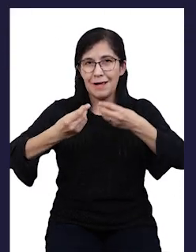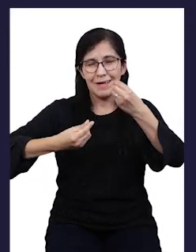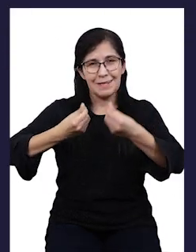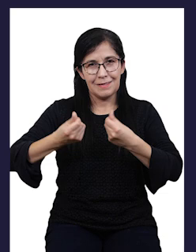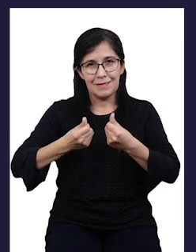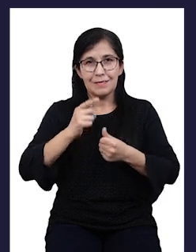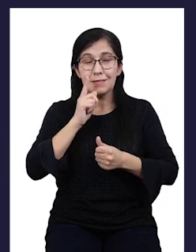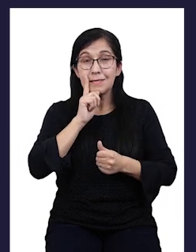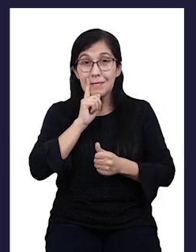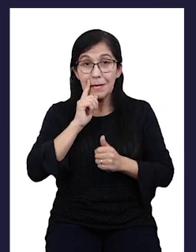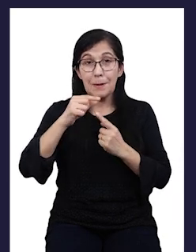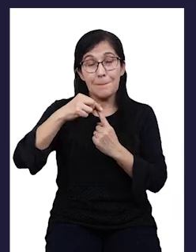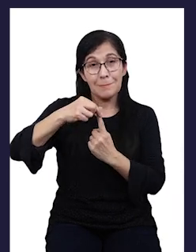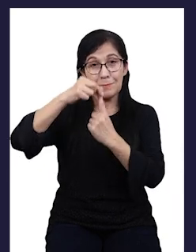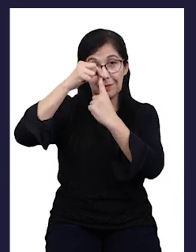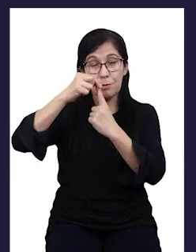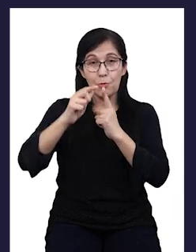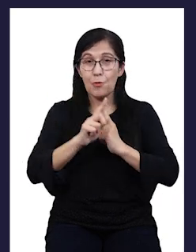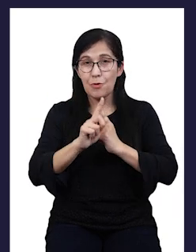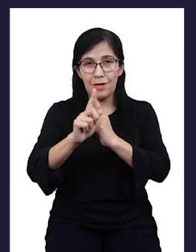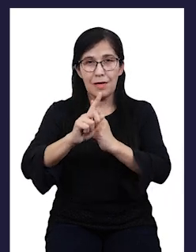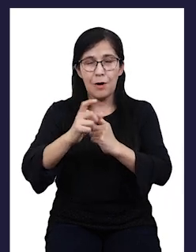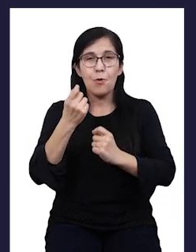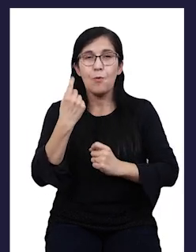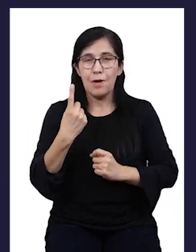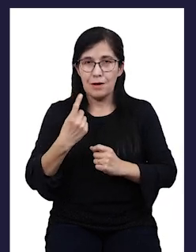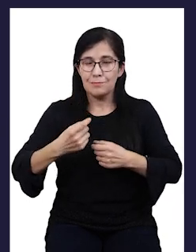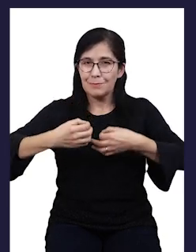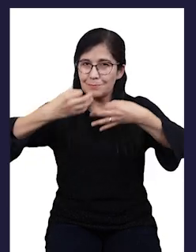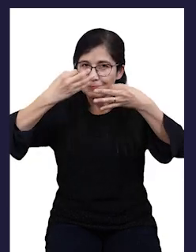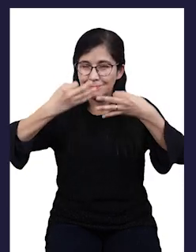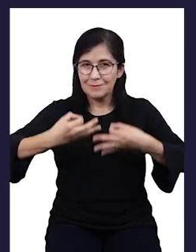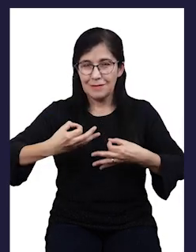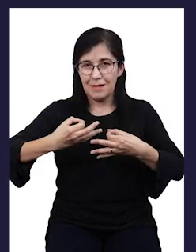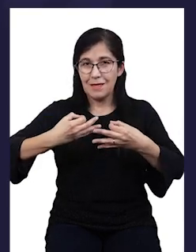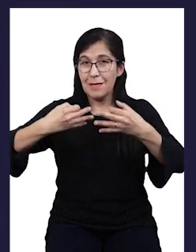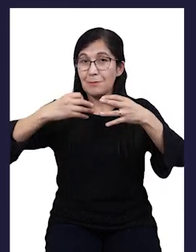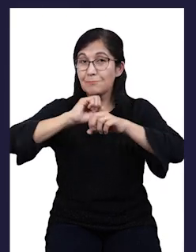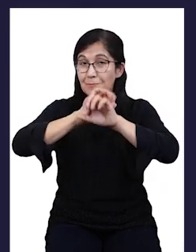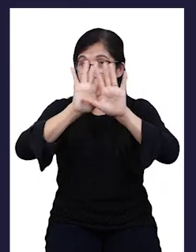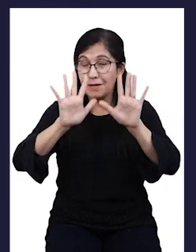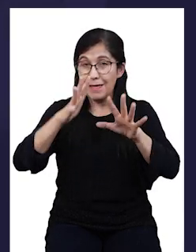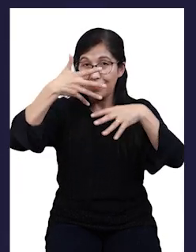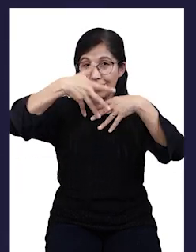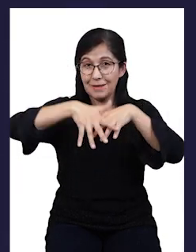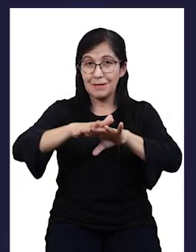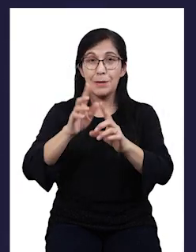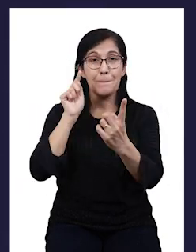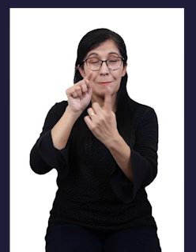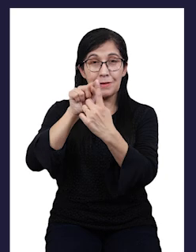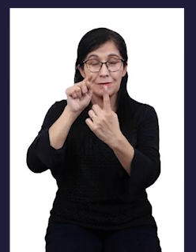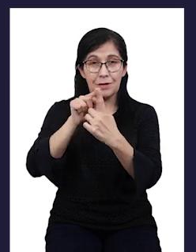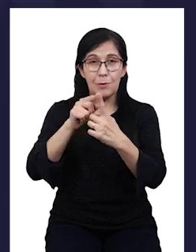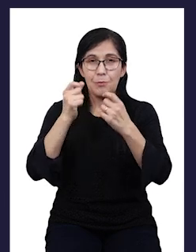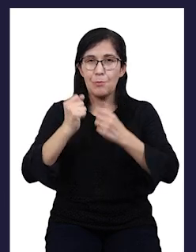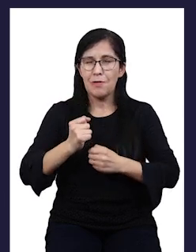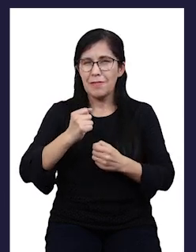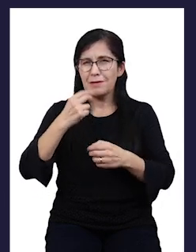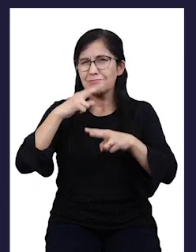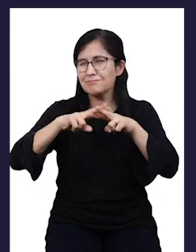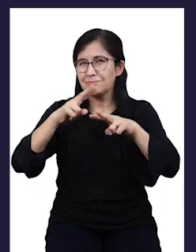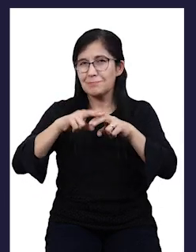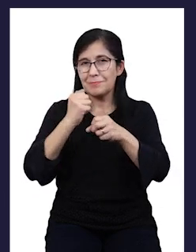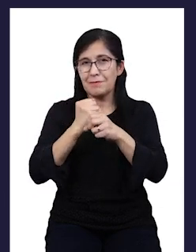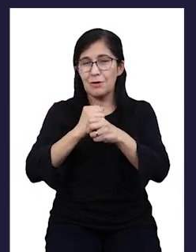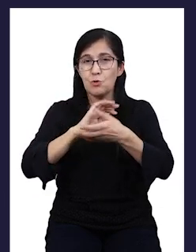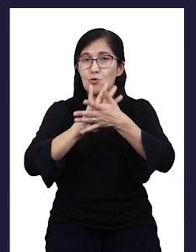que en la política, los principios que lo guían son la excelencia, transparencia, integralidad y participación, garantizando